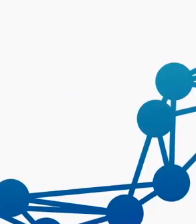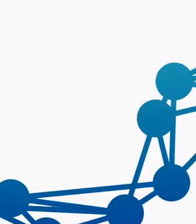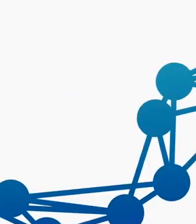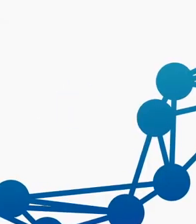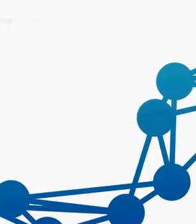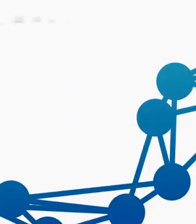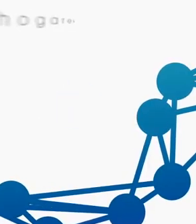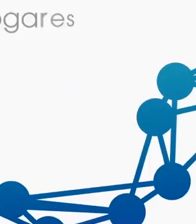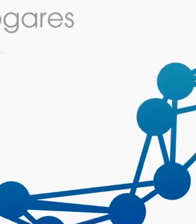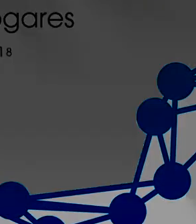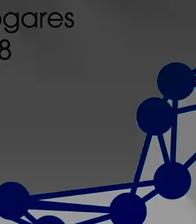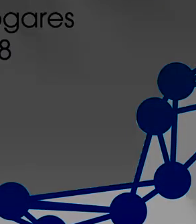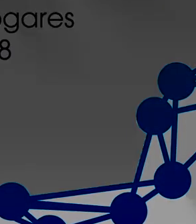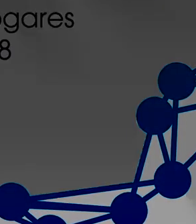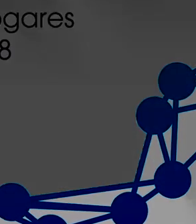¡Gracias!